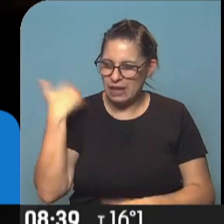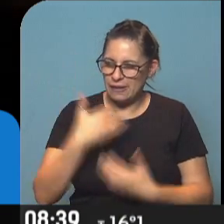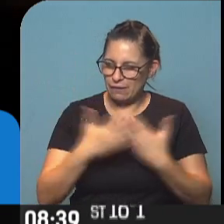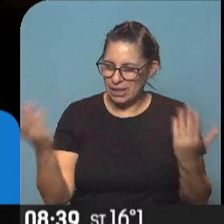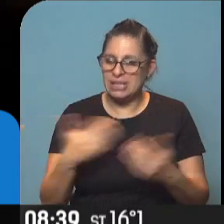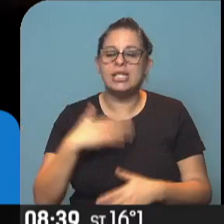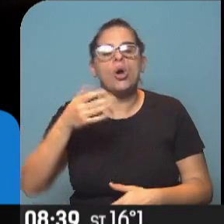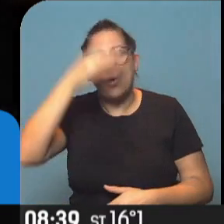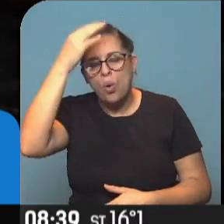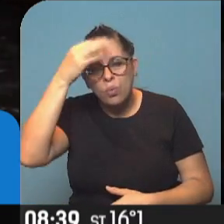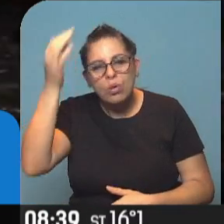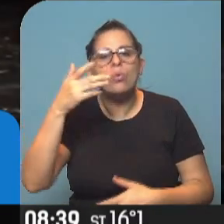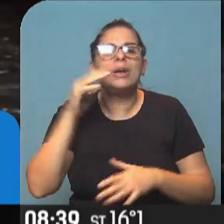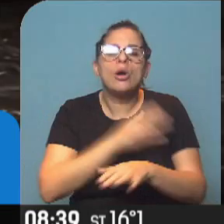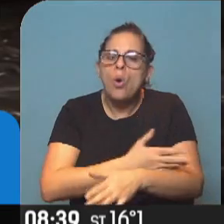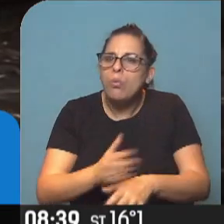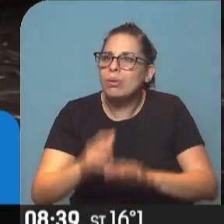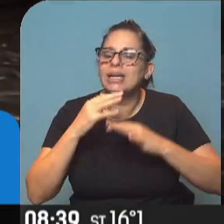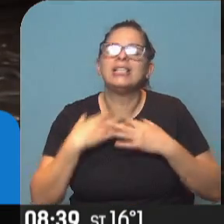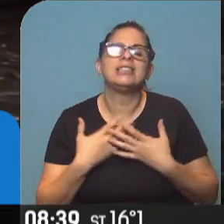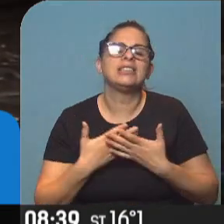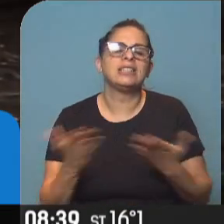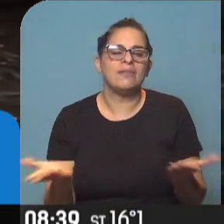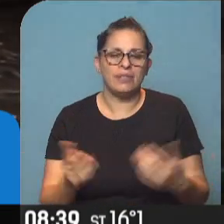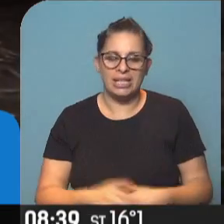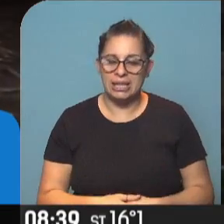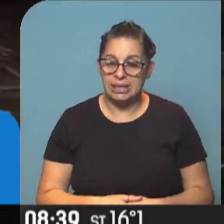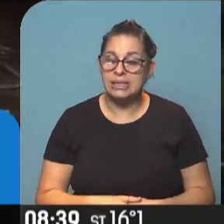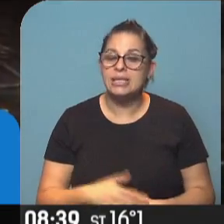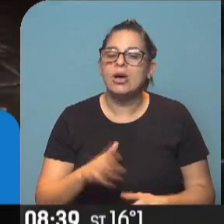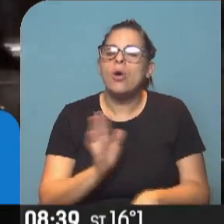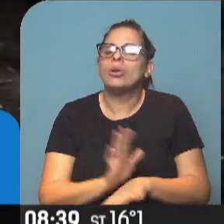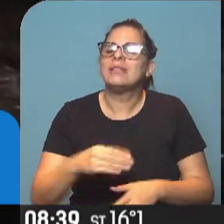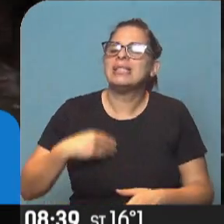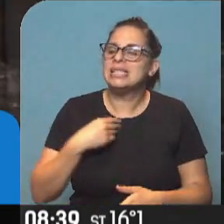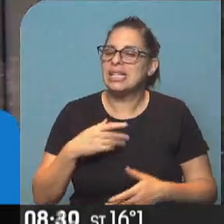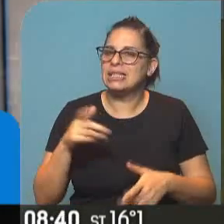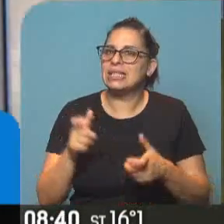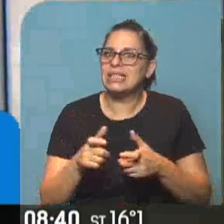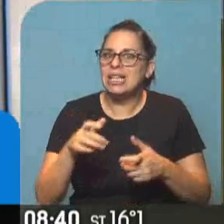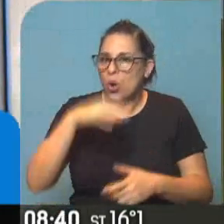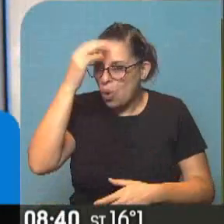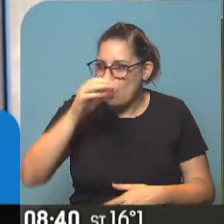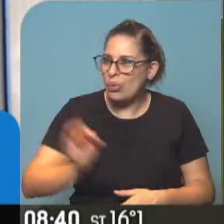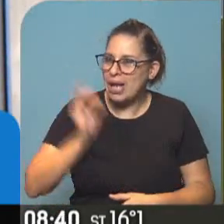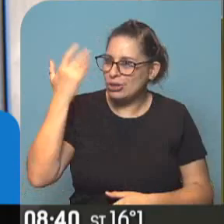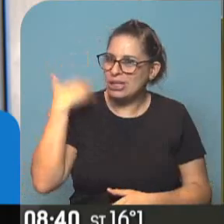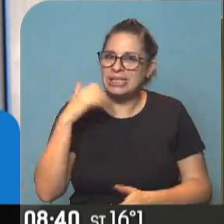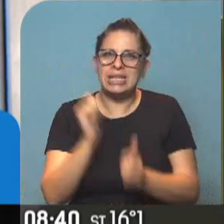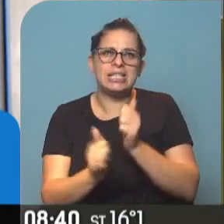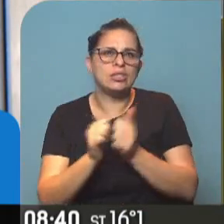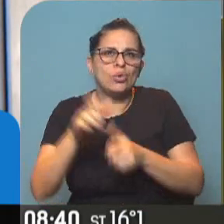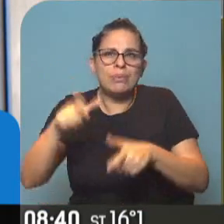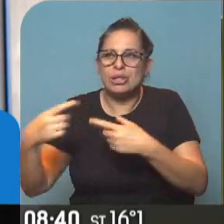pasada de la obra y es revivir esa hora tan hermosa y tan de esa época esas historias de esos